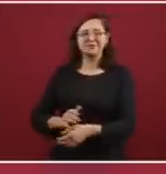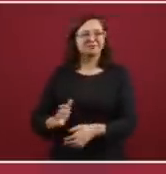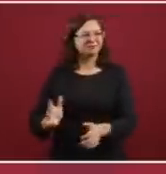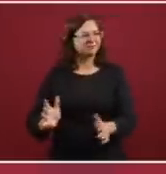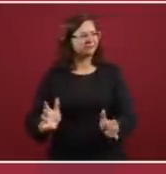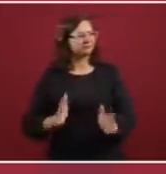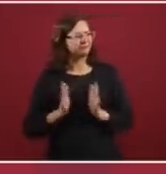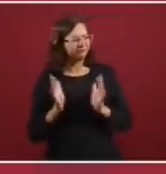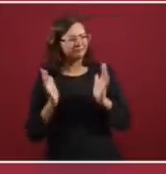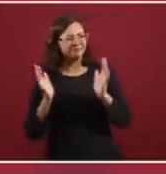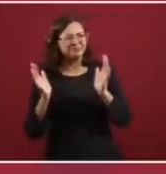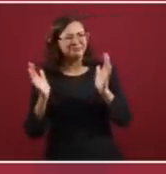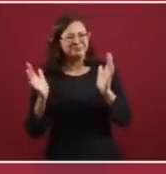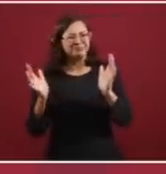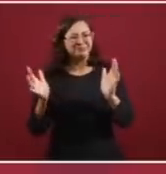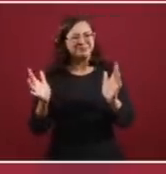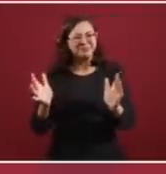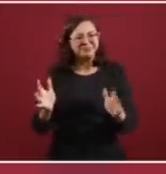pero además